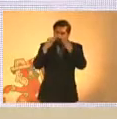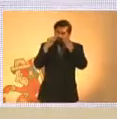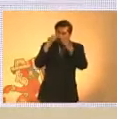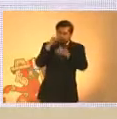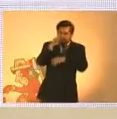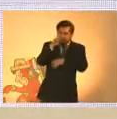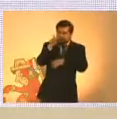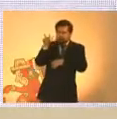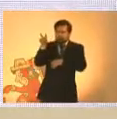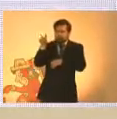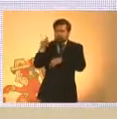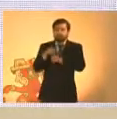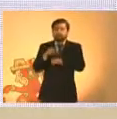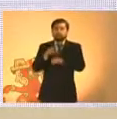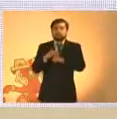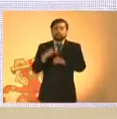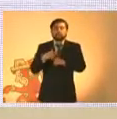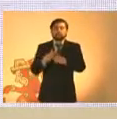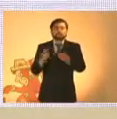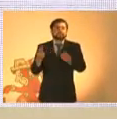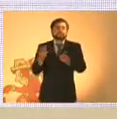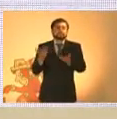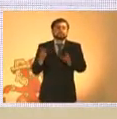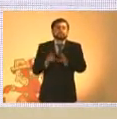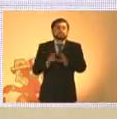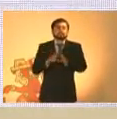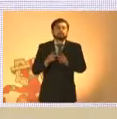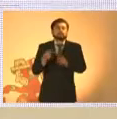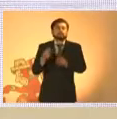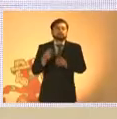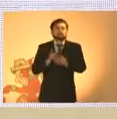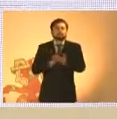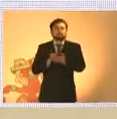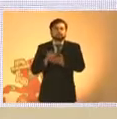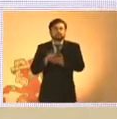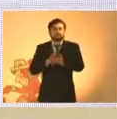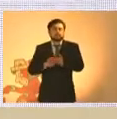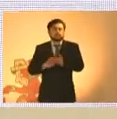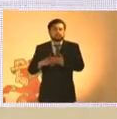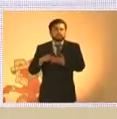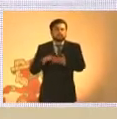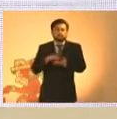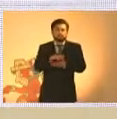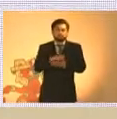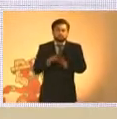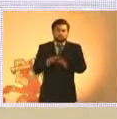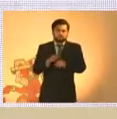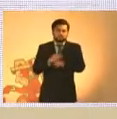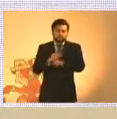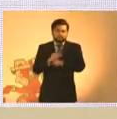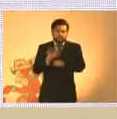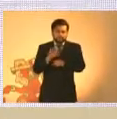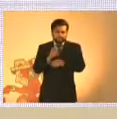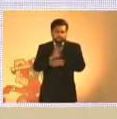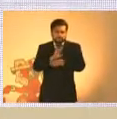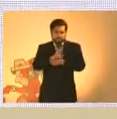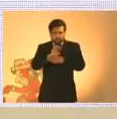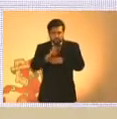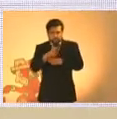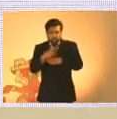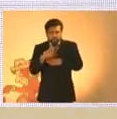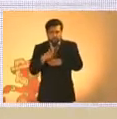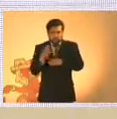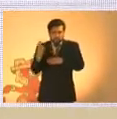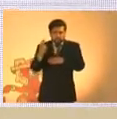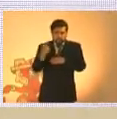transportaba a 1824 porque hay que hacer ese ejercicio porque si no llegaremos a conclusiones erróneas entonces hay que